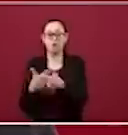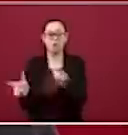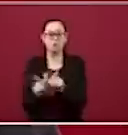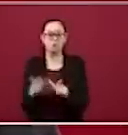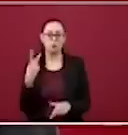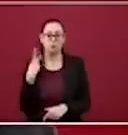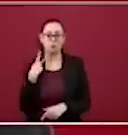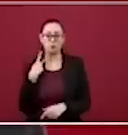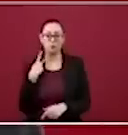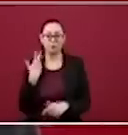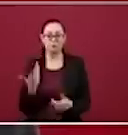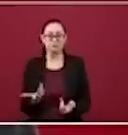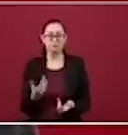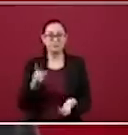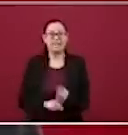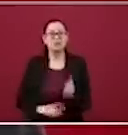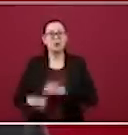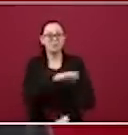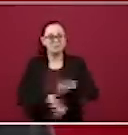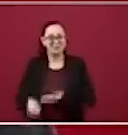Me refiero a las empresariales,